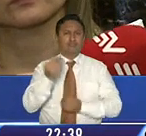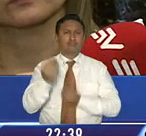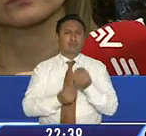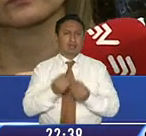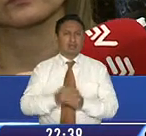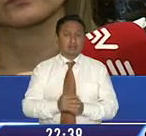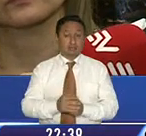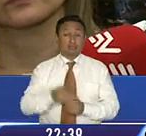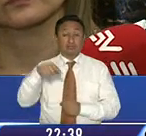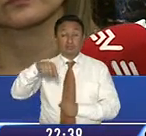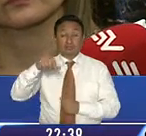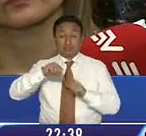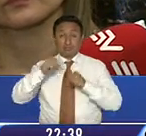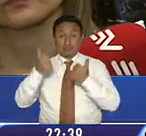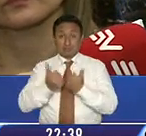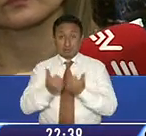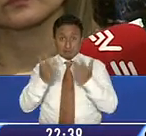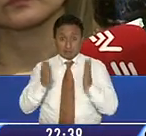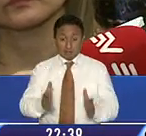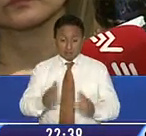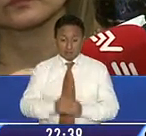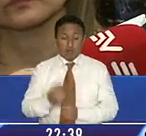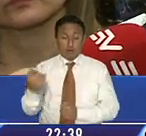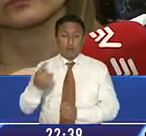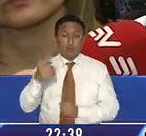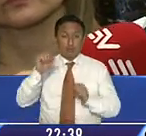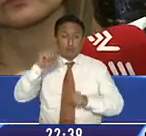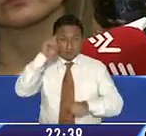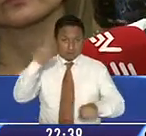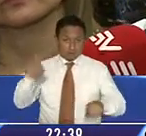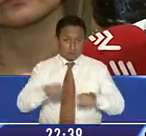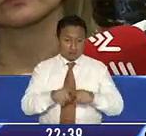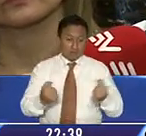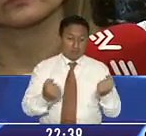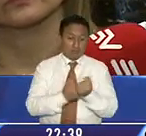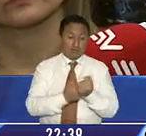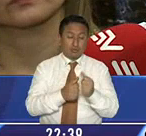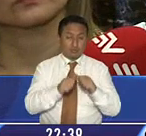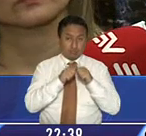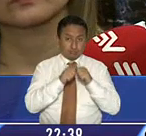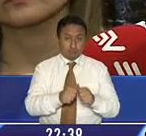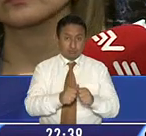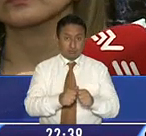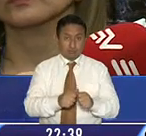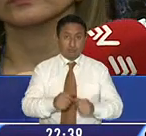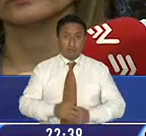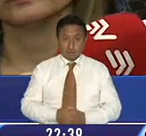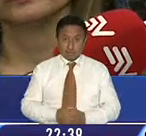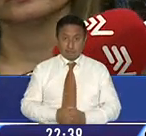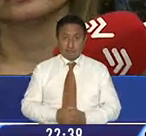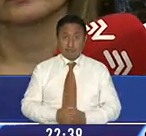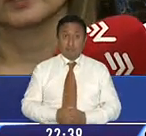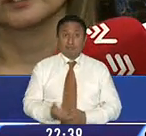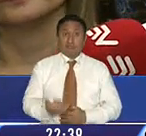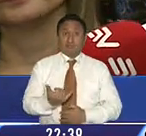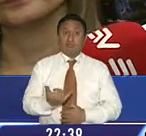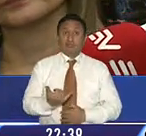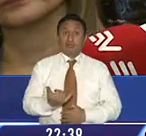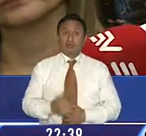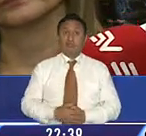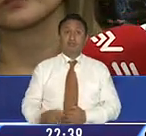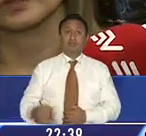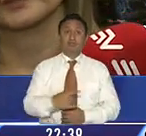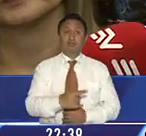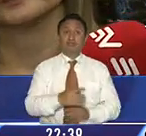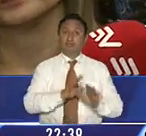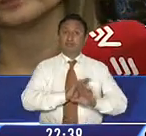y dado que la Asamblea Nacional solo puede allanarse o justamente ratificarse en el texto original, se va a determinar de que no tomó postura y